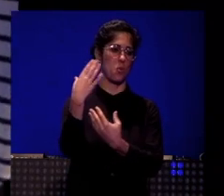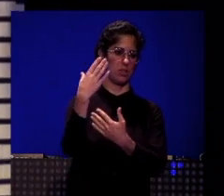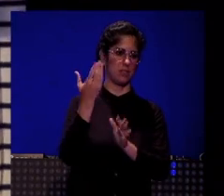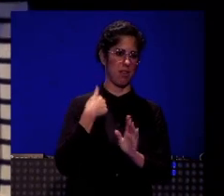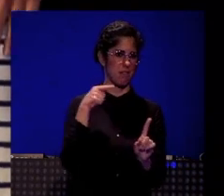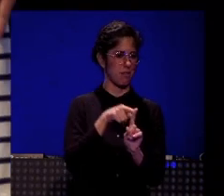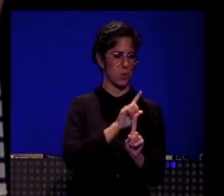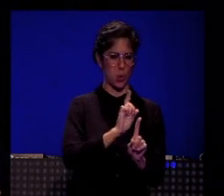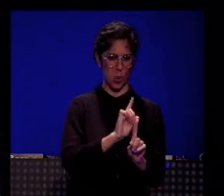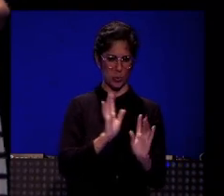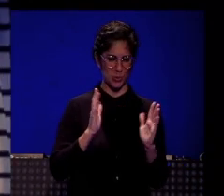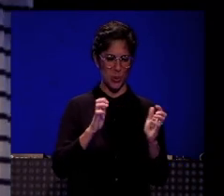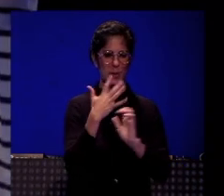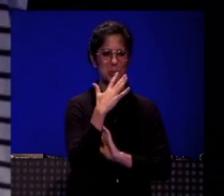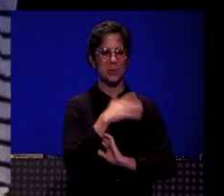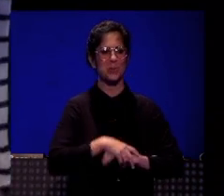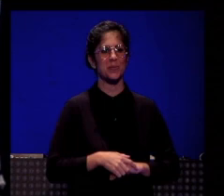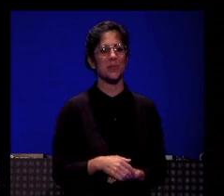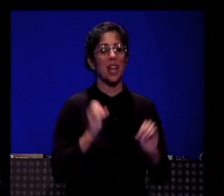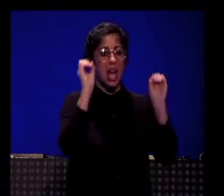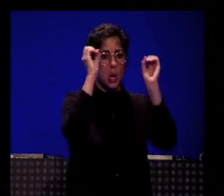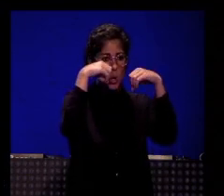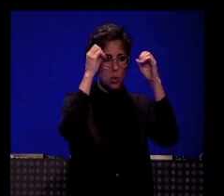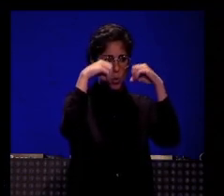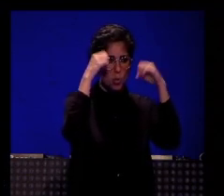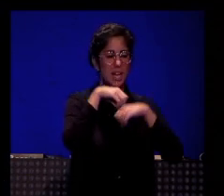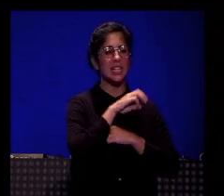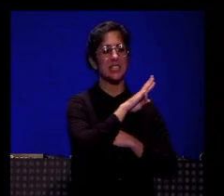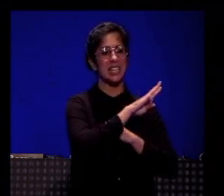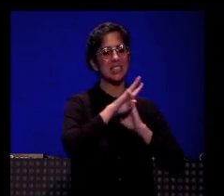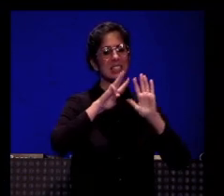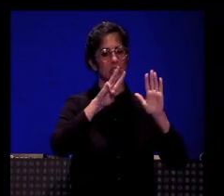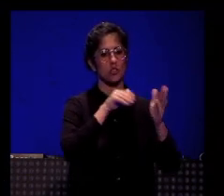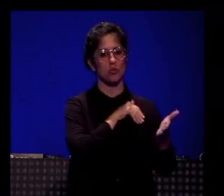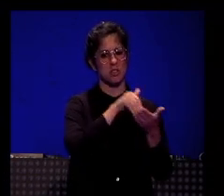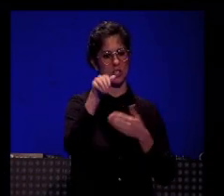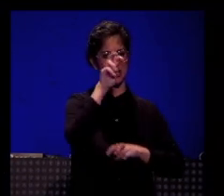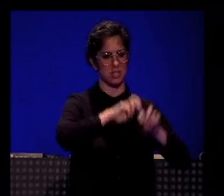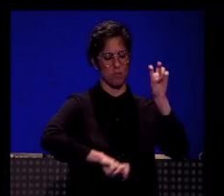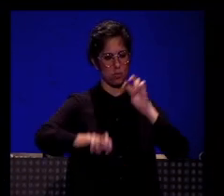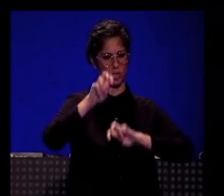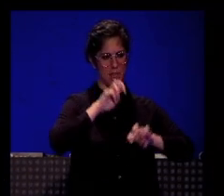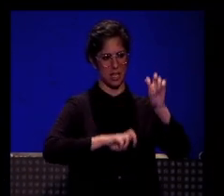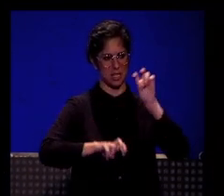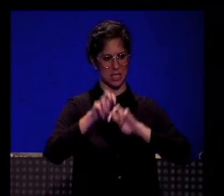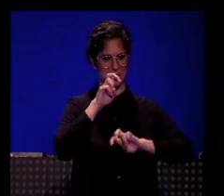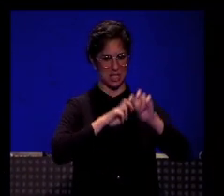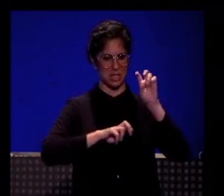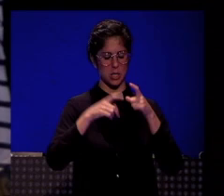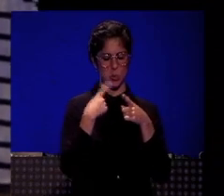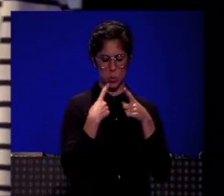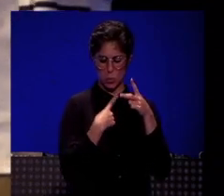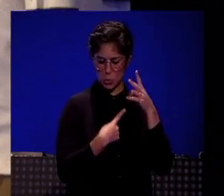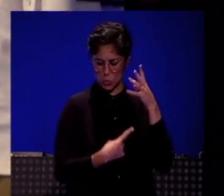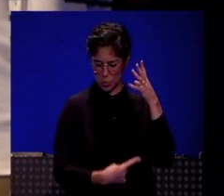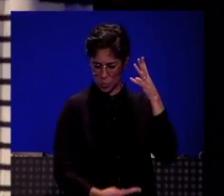tienda bar y en google se producen 38 millones de búsquedas 38 millones de búsquedas han contado 12